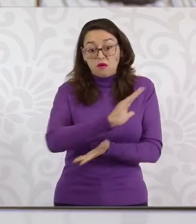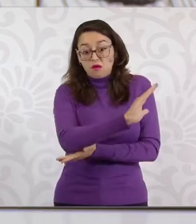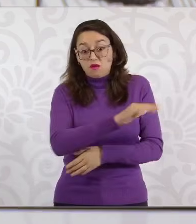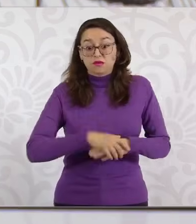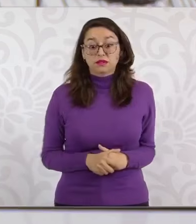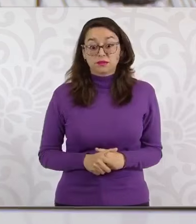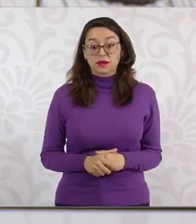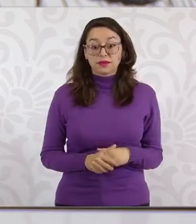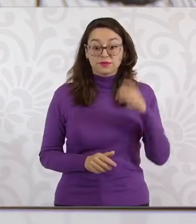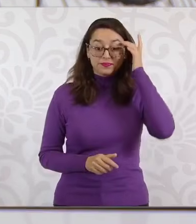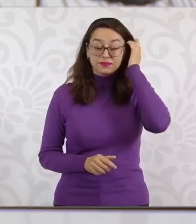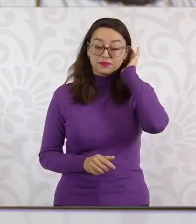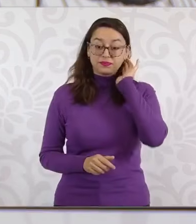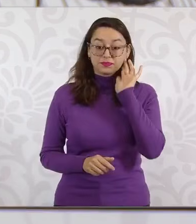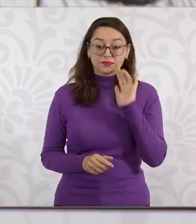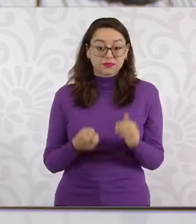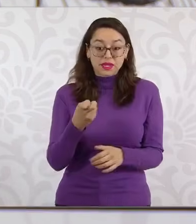continuamos o nos vamos.